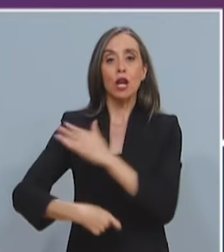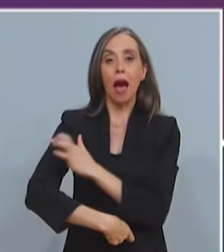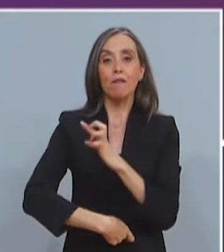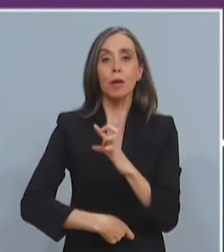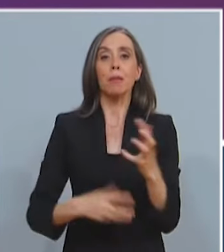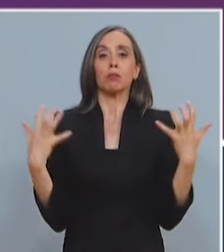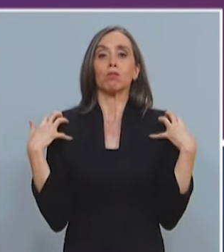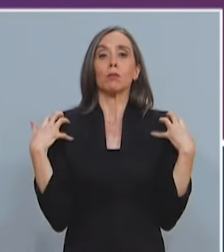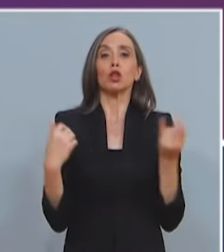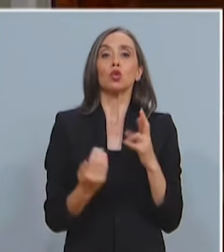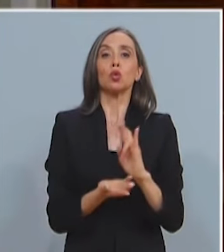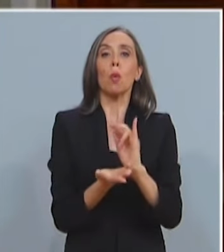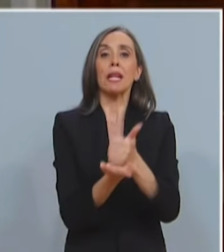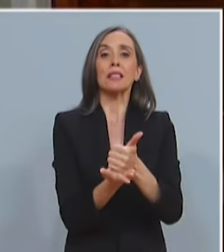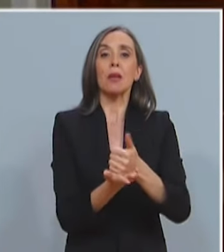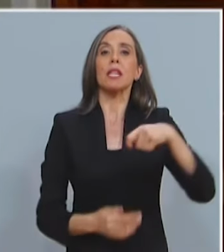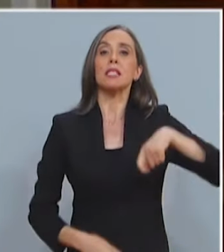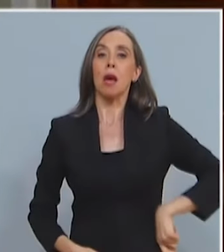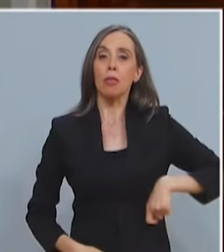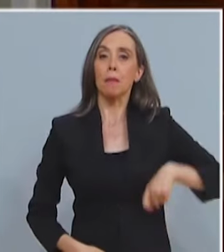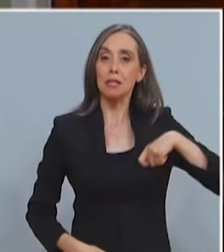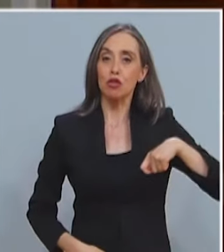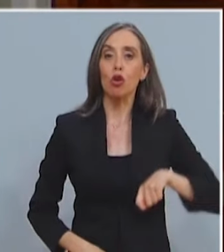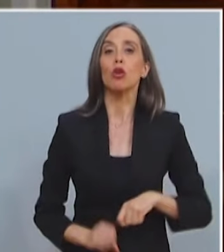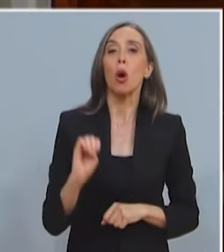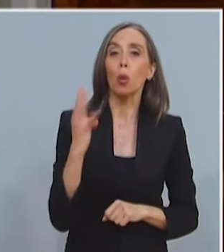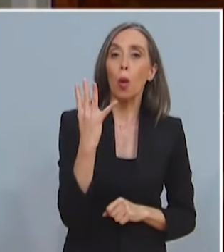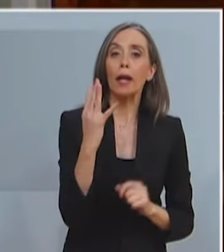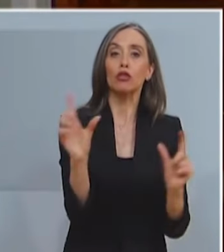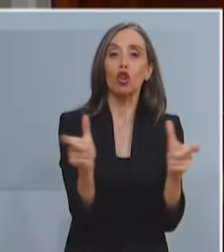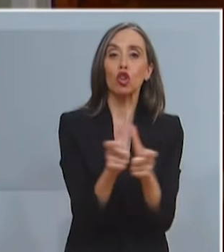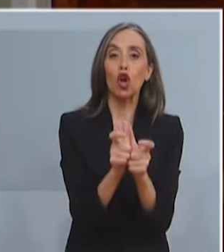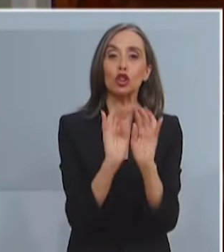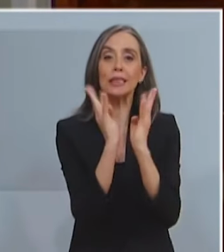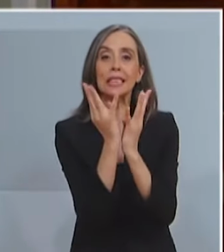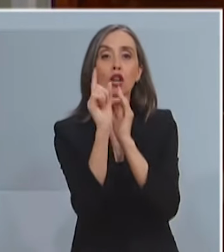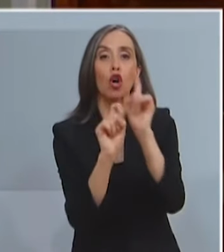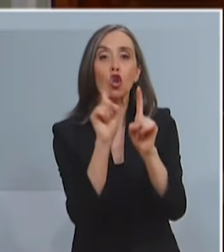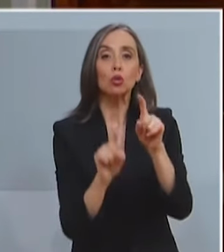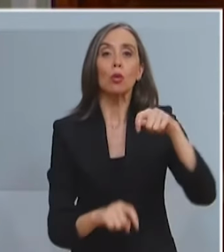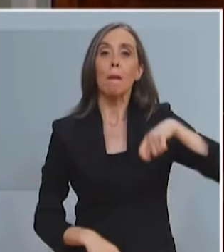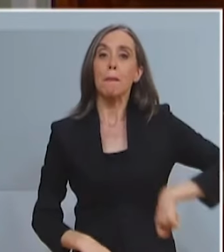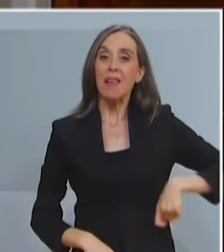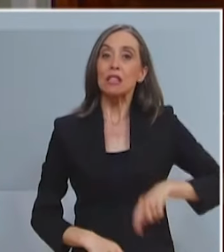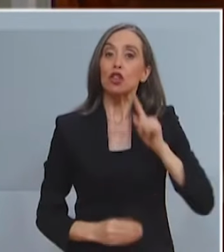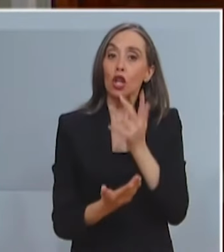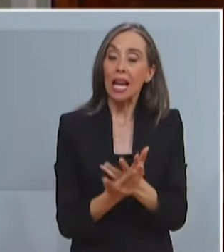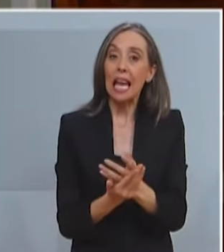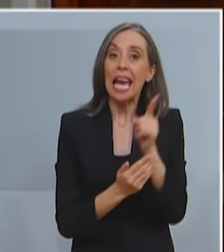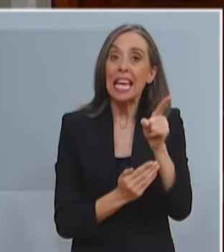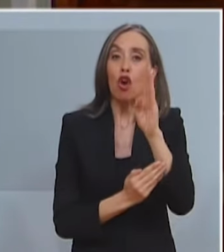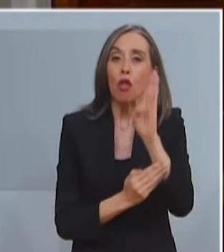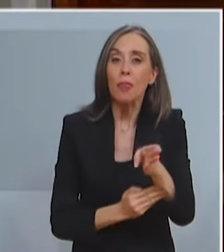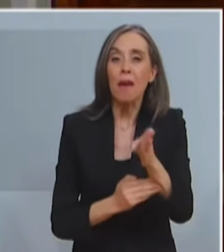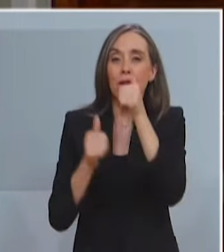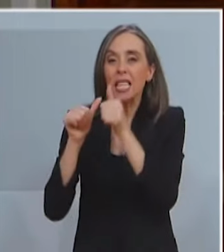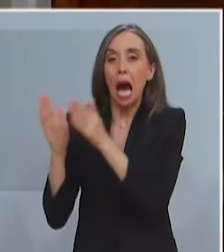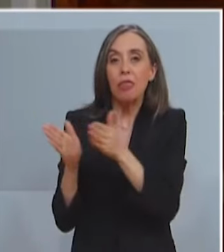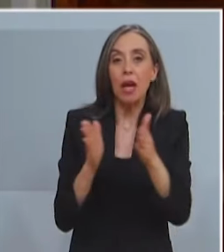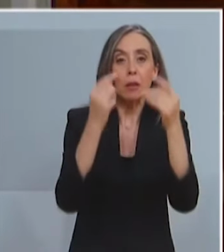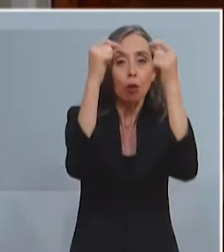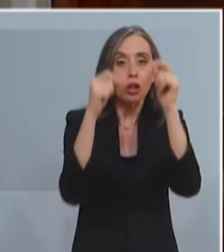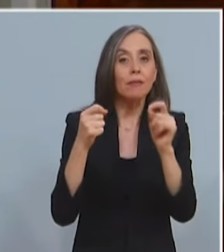superintendencia de pensiones el consejo consultivo previsional que hoy día tenemos deberá revisar periódicamente los